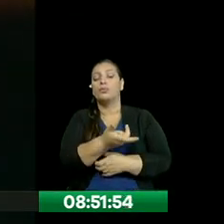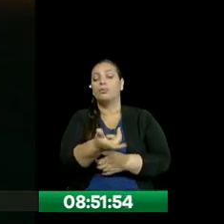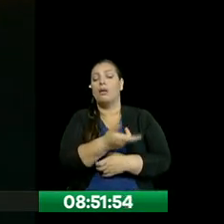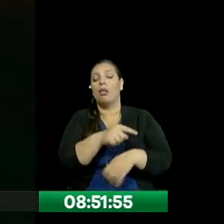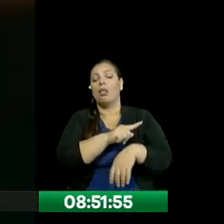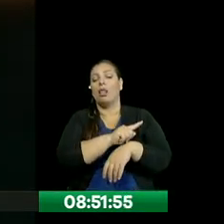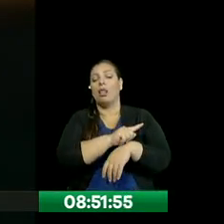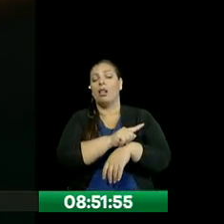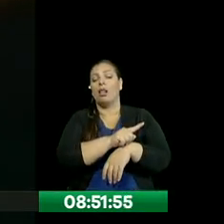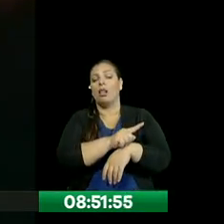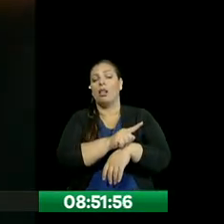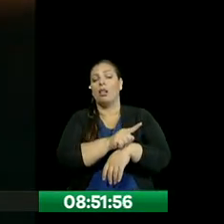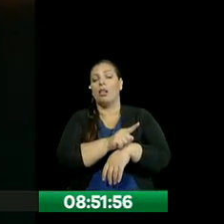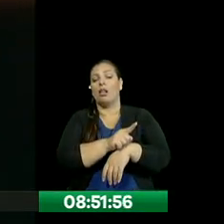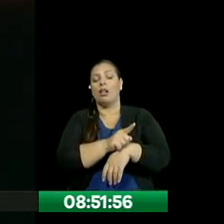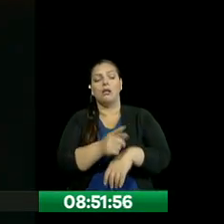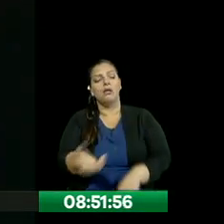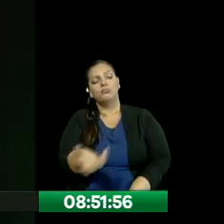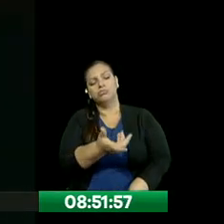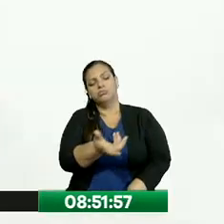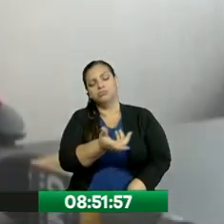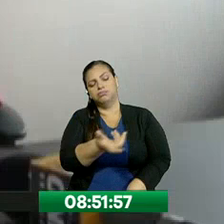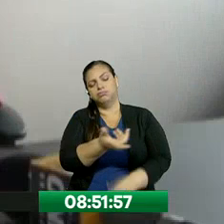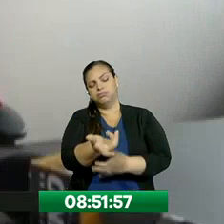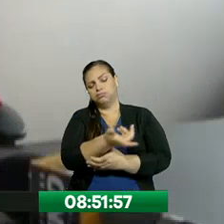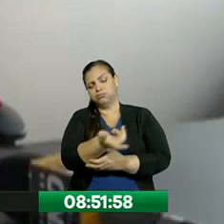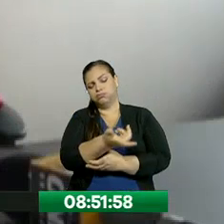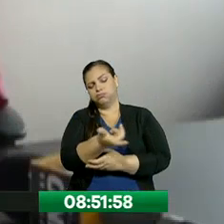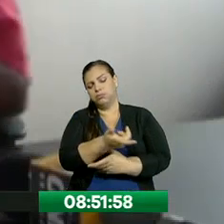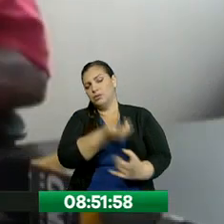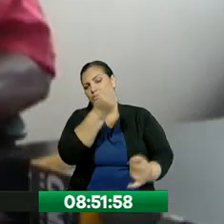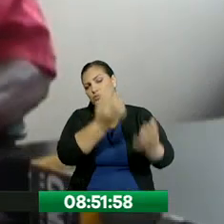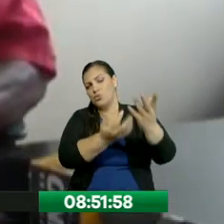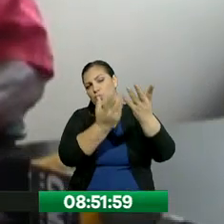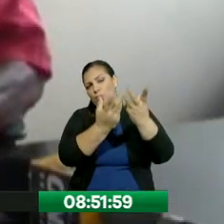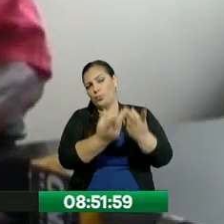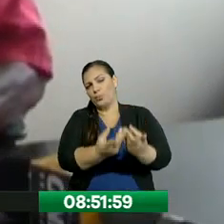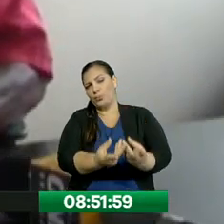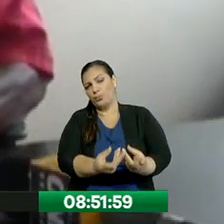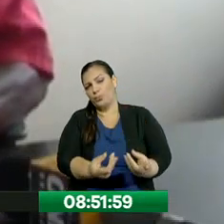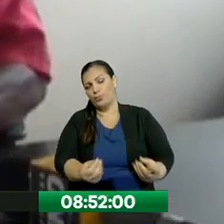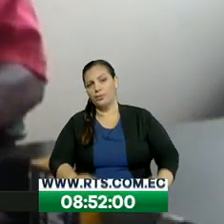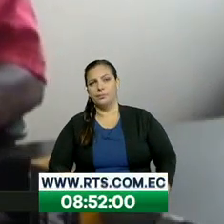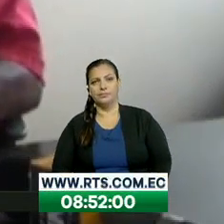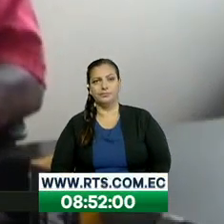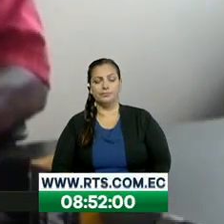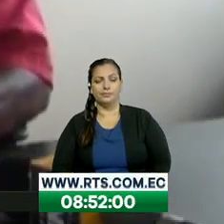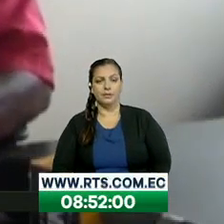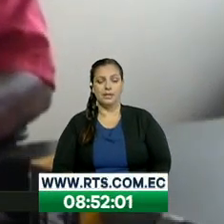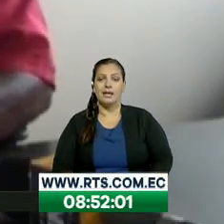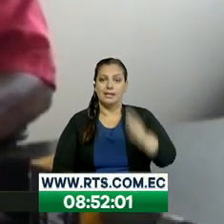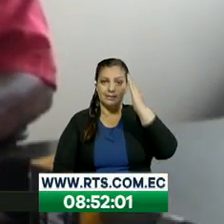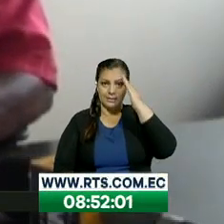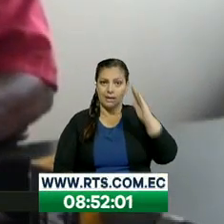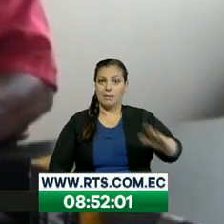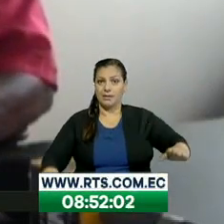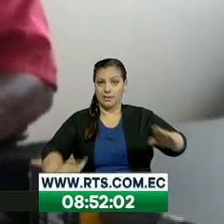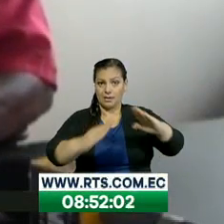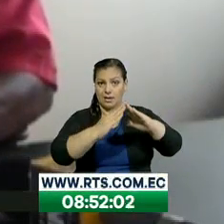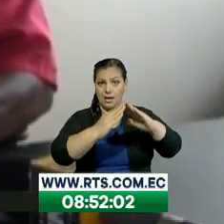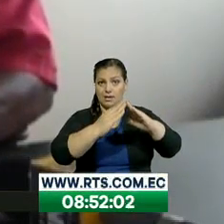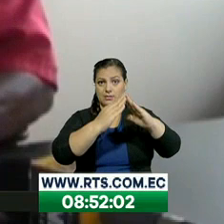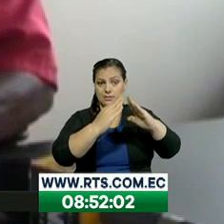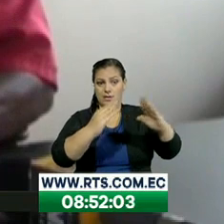algunos minutos controlar las enfurecidas llamas. La vivienda, por ser de construcción de hormigón,